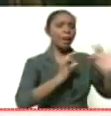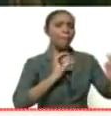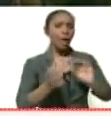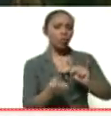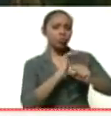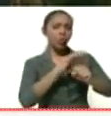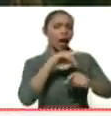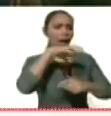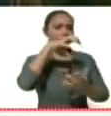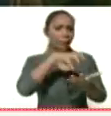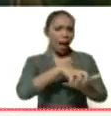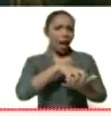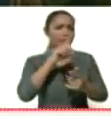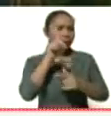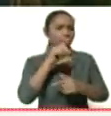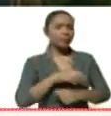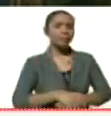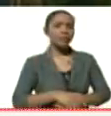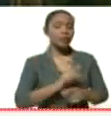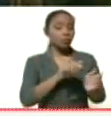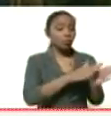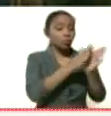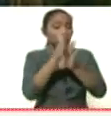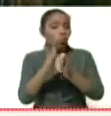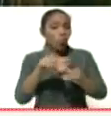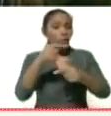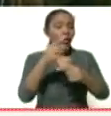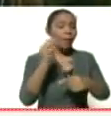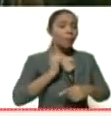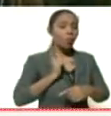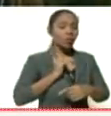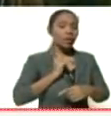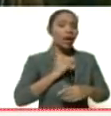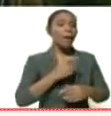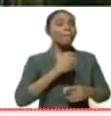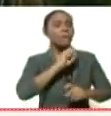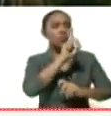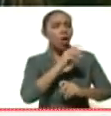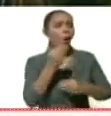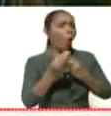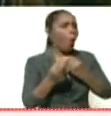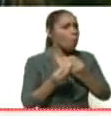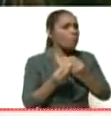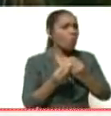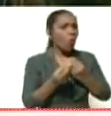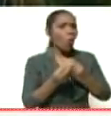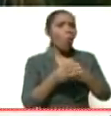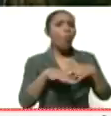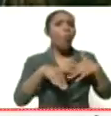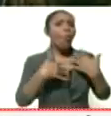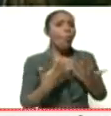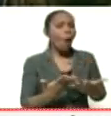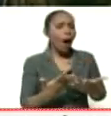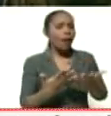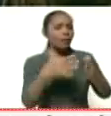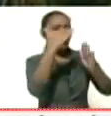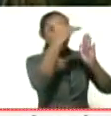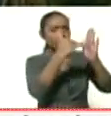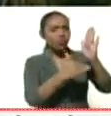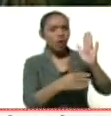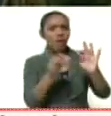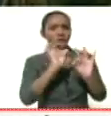en la región. Y por otro lado, aprovechar la ocasión para consultarle cómo va o cuál es el estatus de los